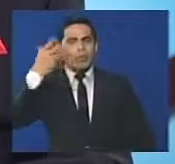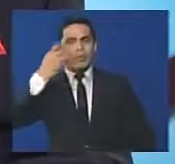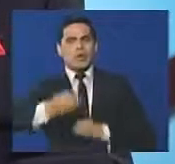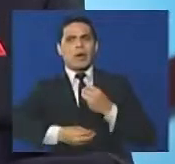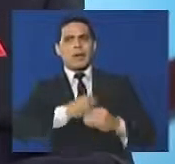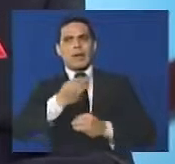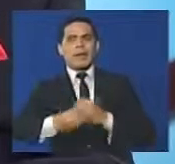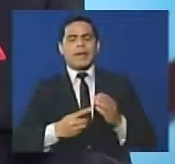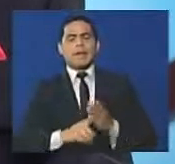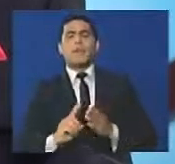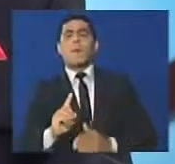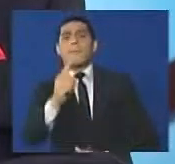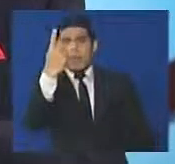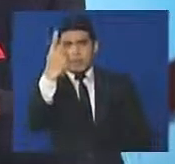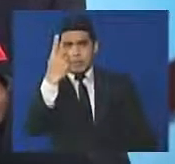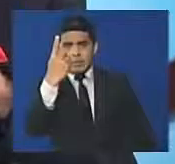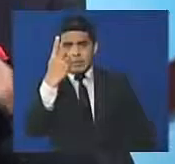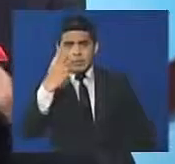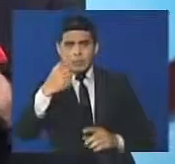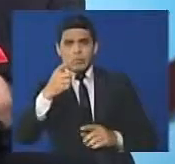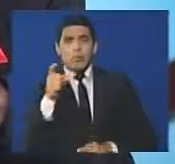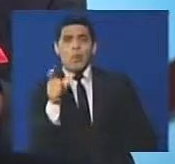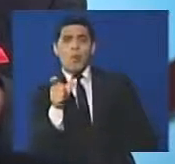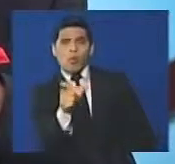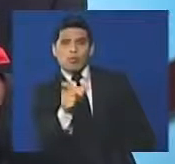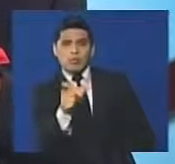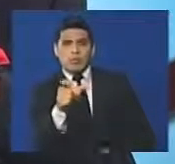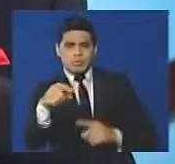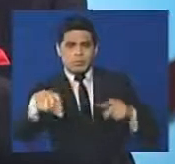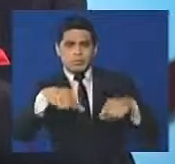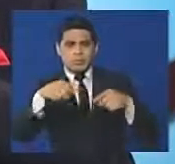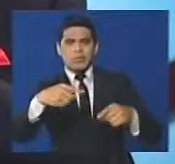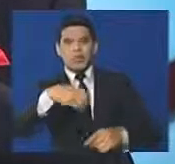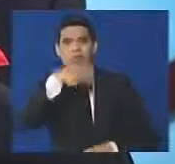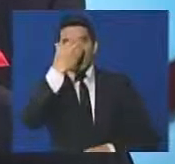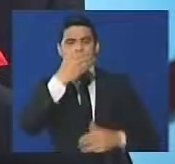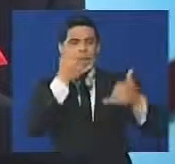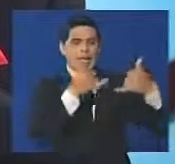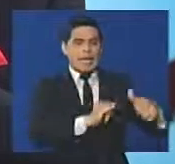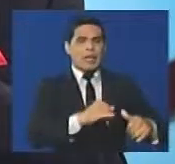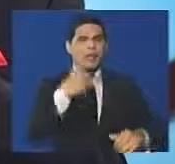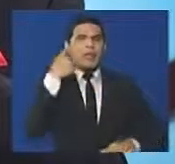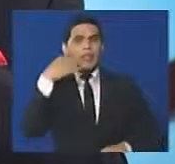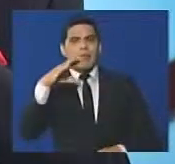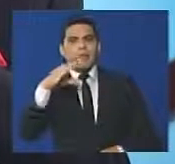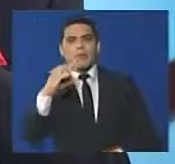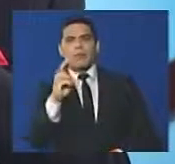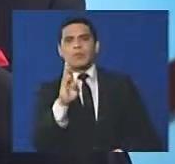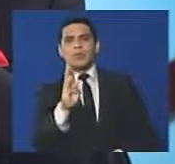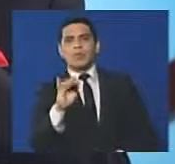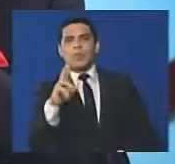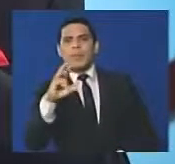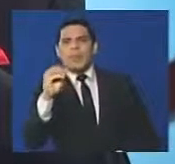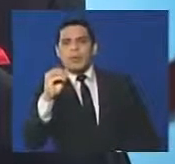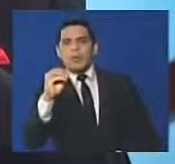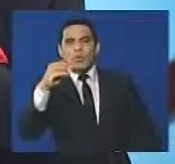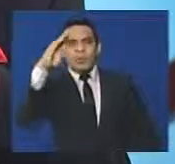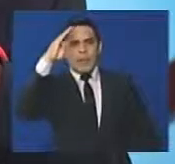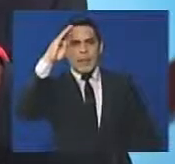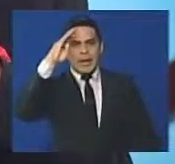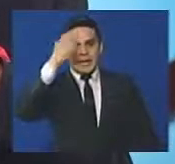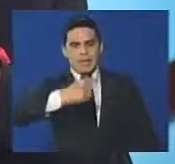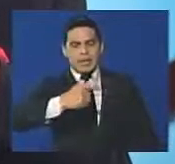hecho por primera vez un CD con un cantante, el hijo del famoso Cubiro de Barinas,